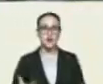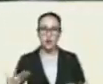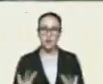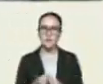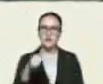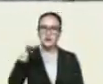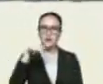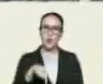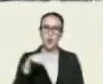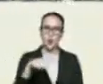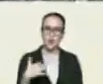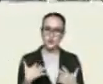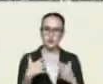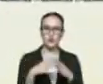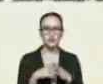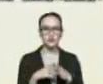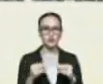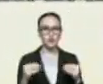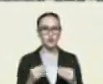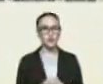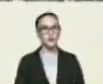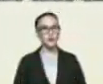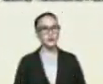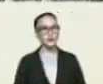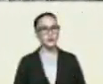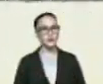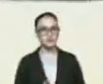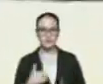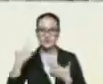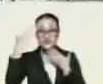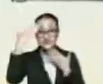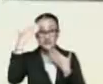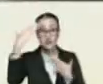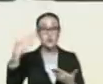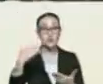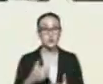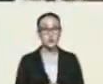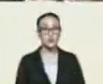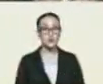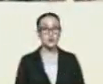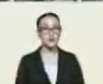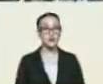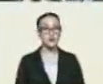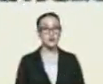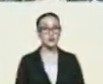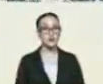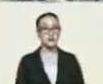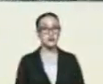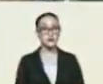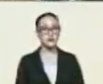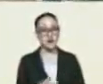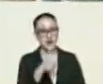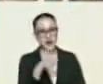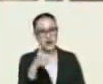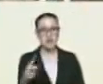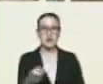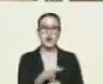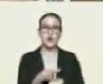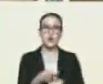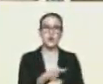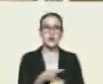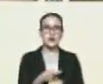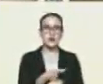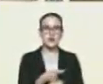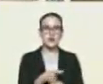de hoy. Yo quiero saludar a cada gobernador